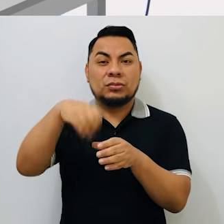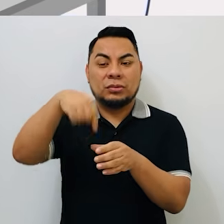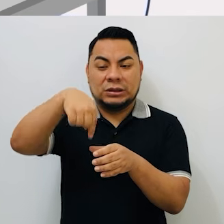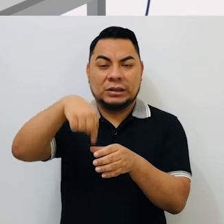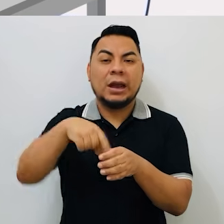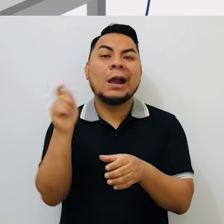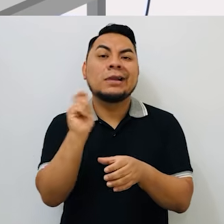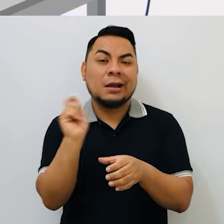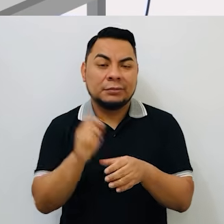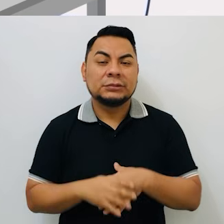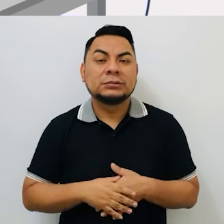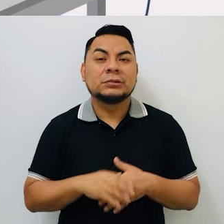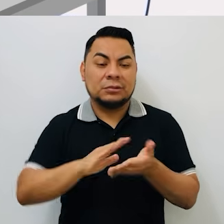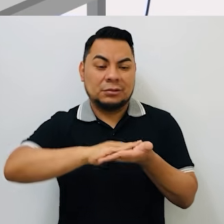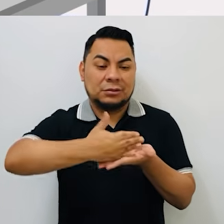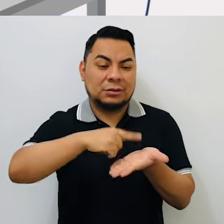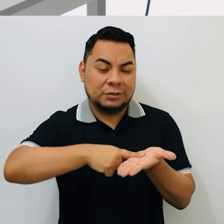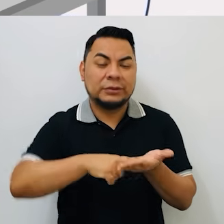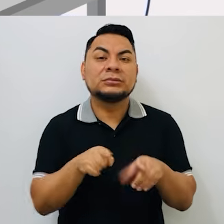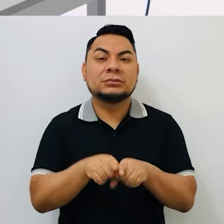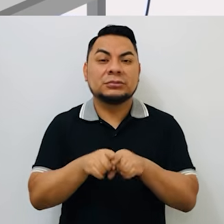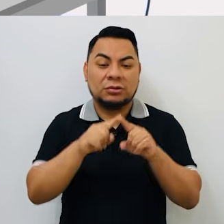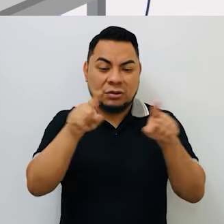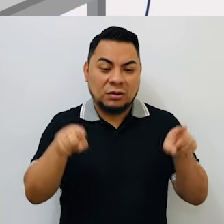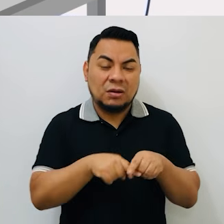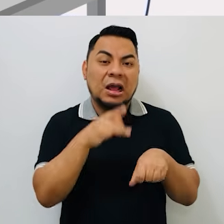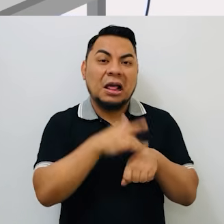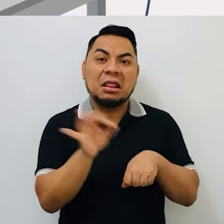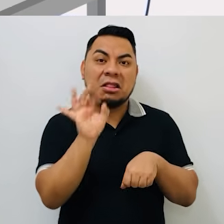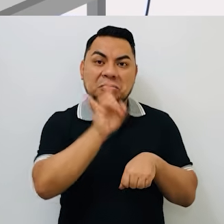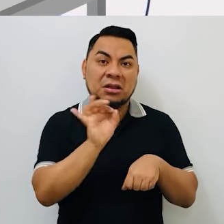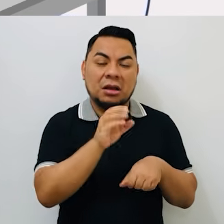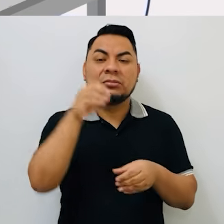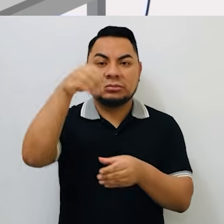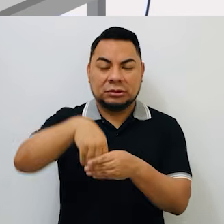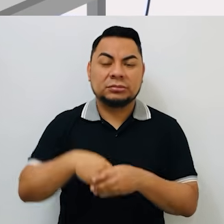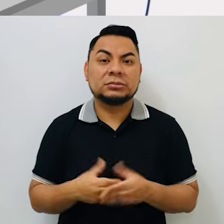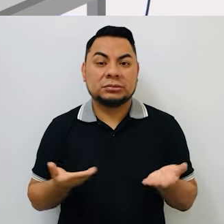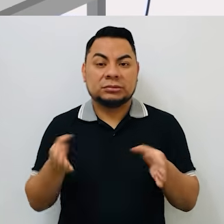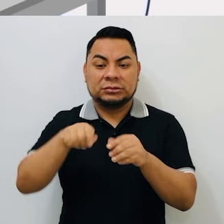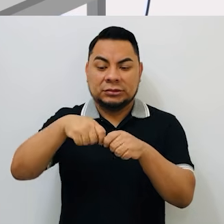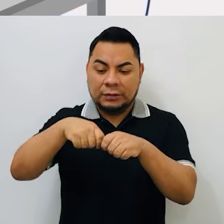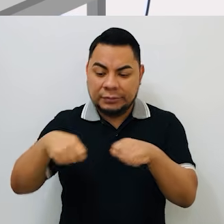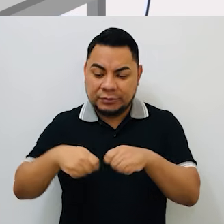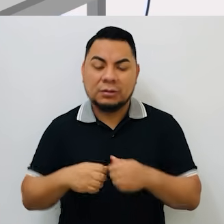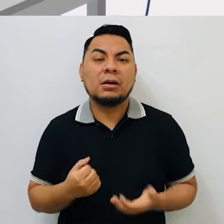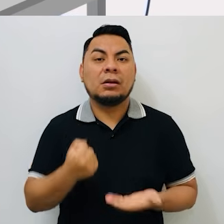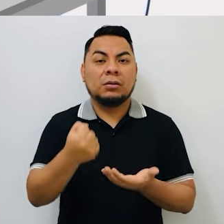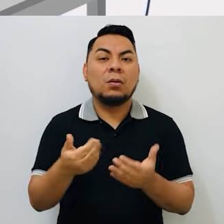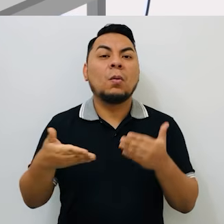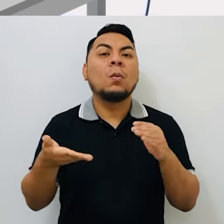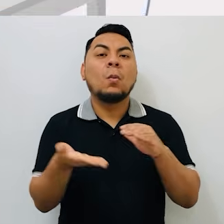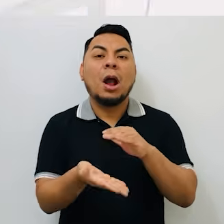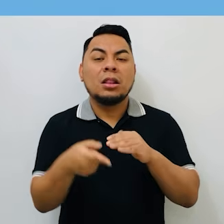reciclaje se guardan los lapiceros, el tampón y los sobres de impugnación no utilizados. Se cierra la bolsa y